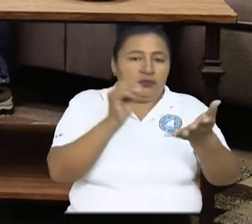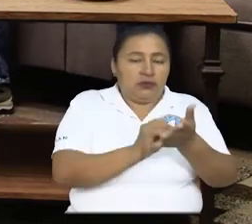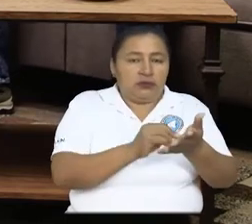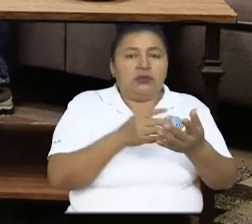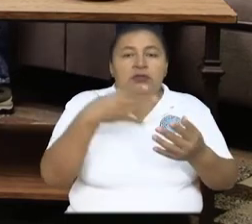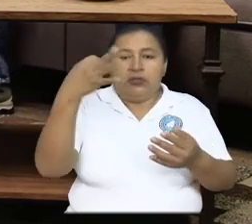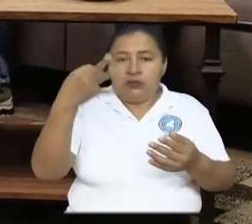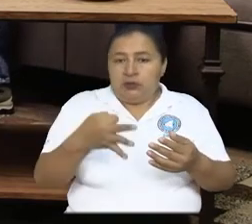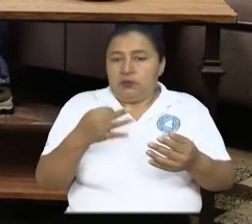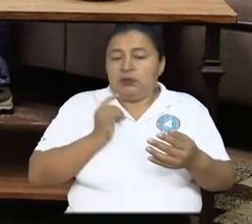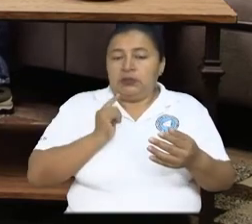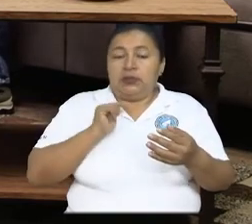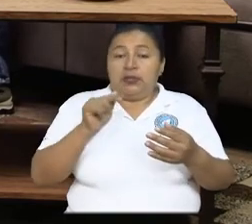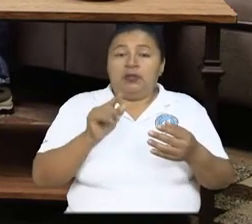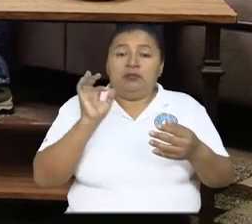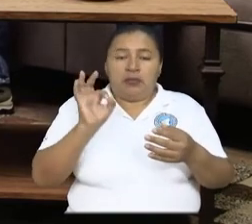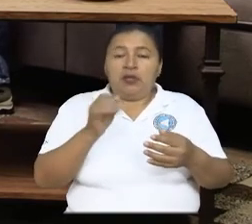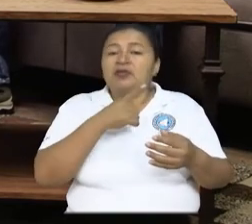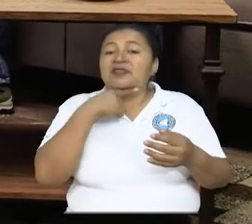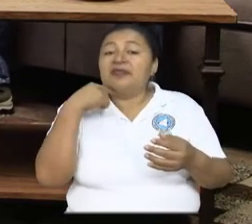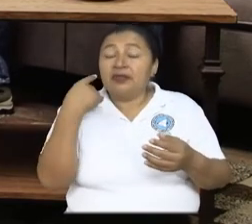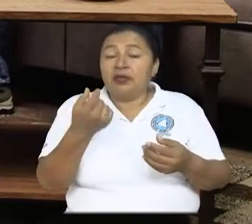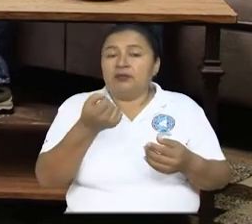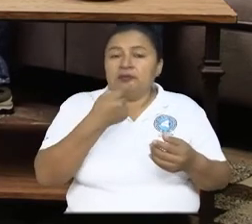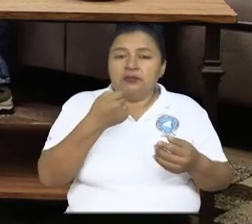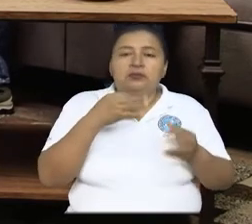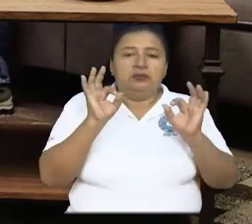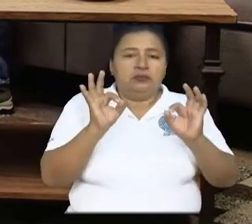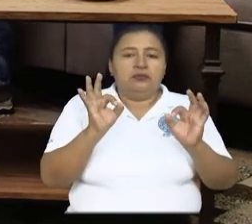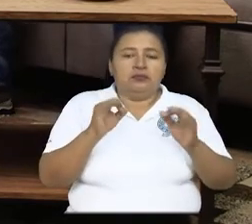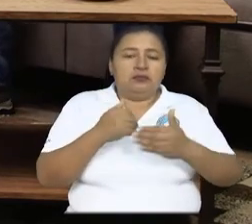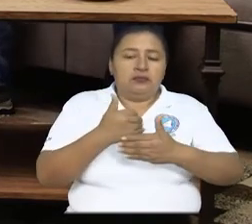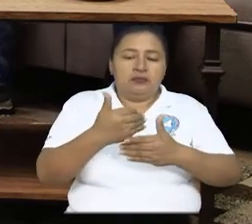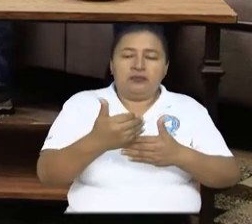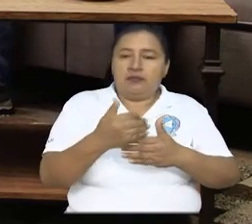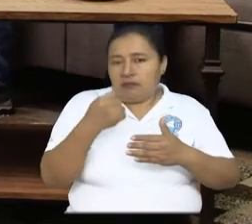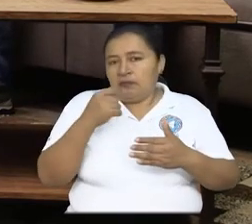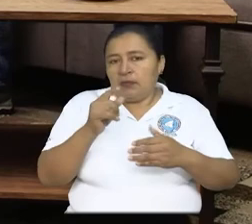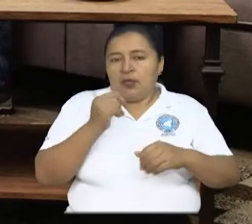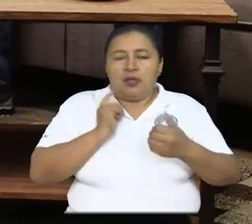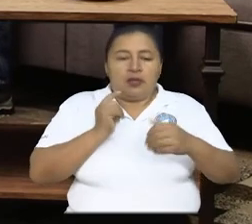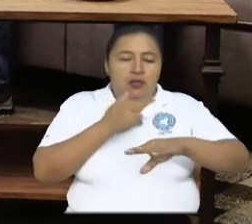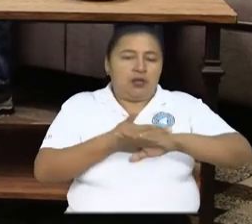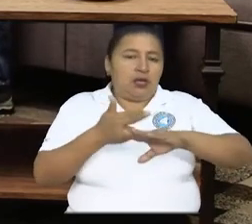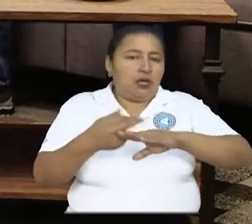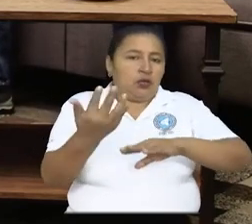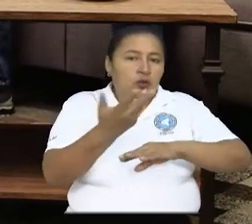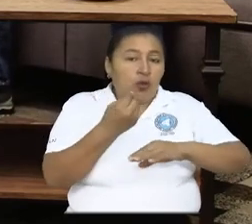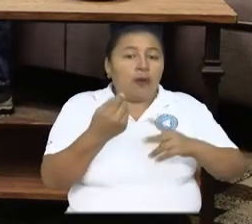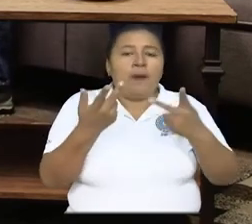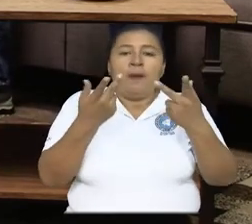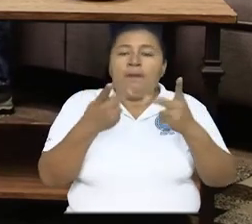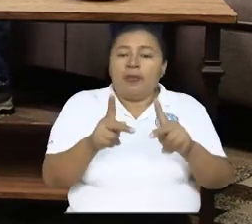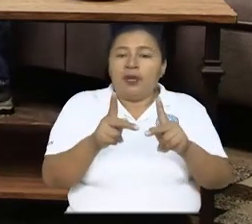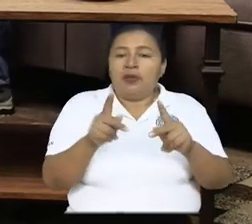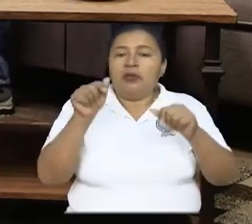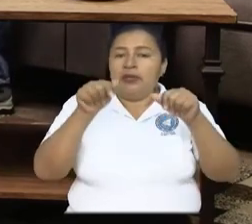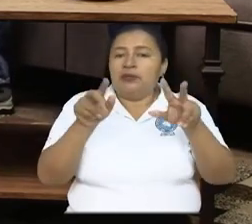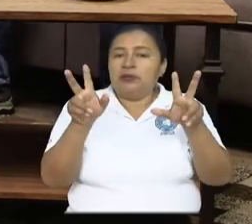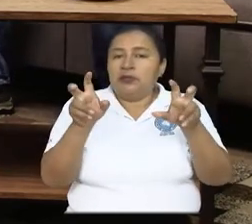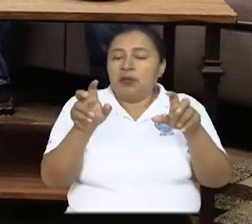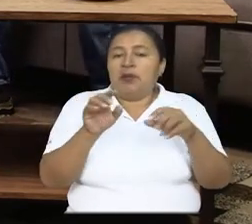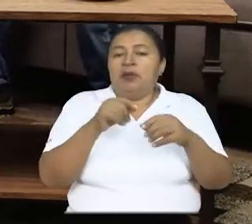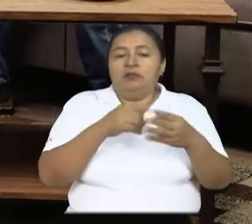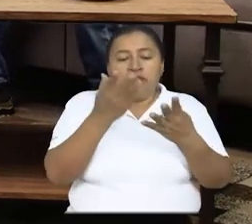asegurar que realmente estén digamos en regla pues eso es en cuanto a los ejes